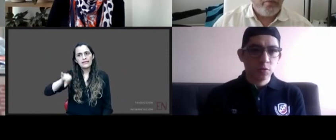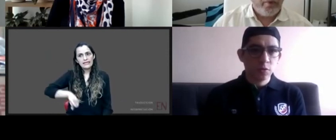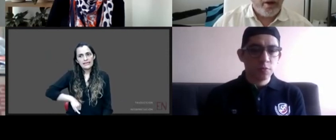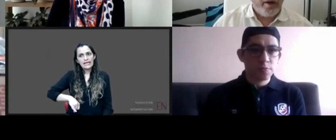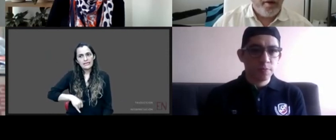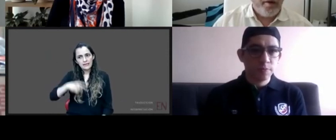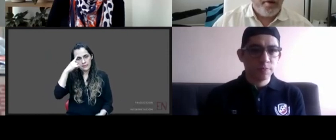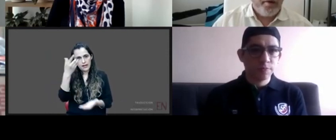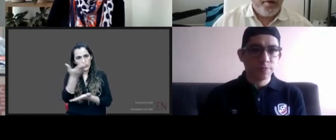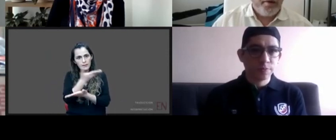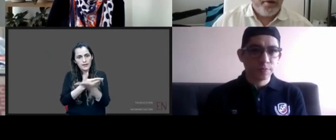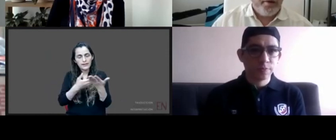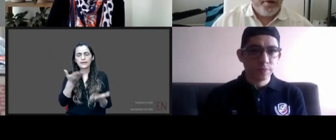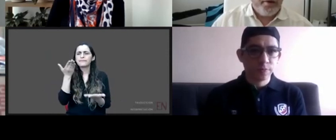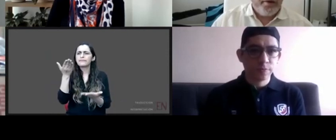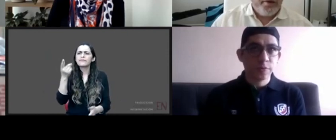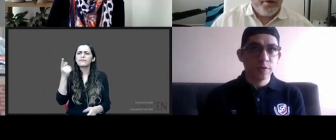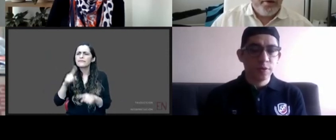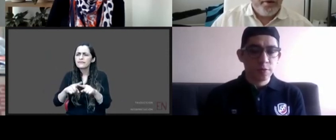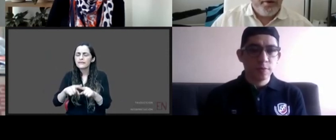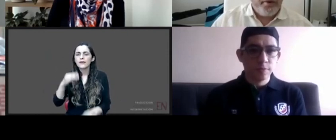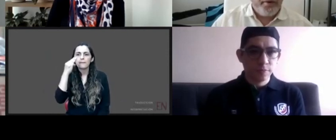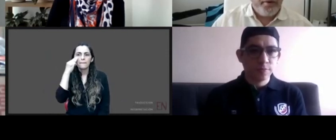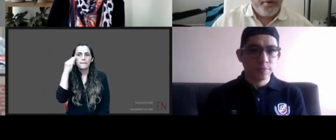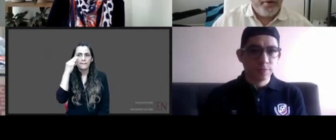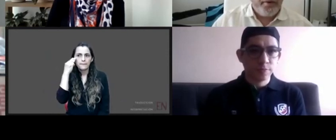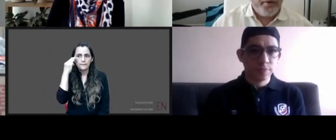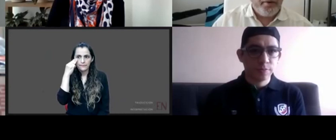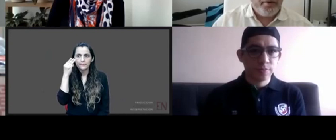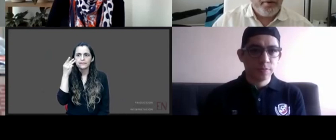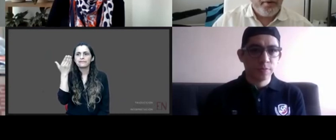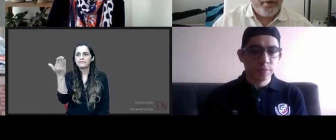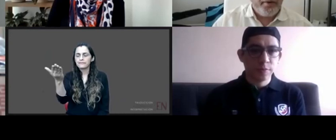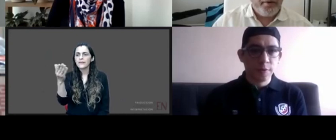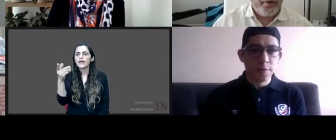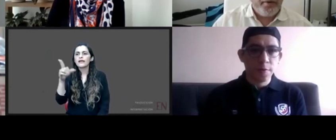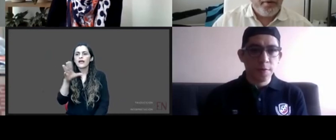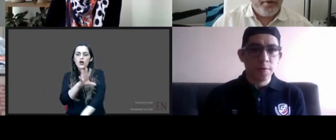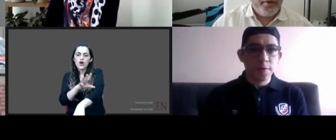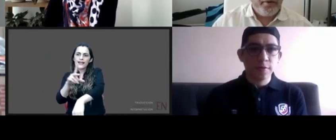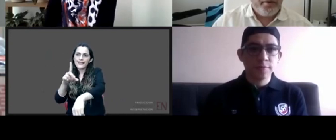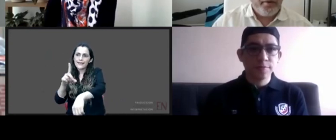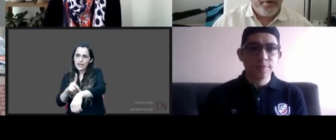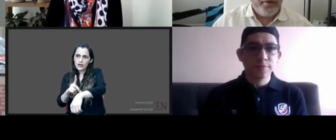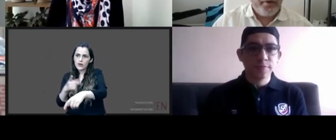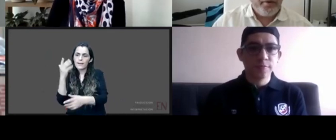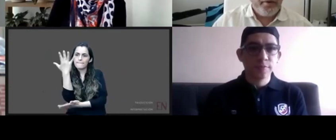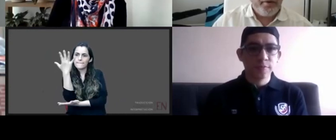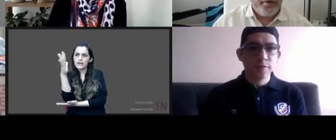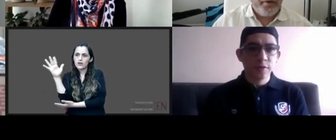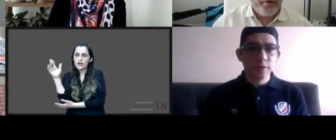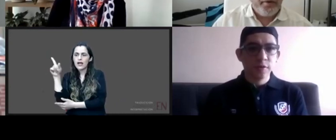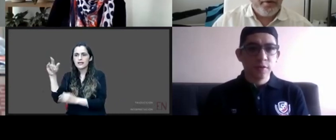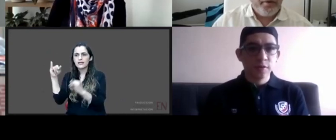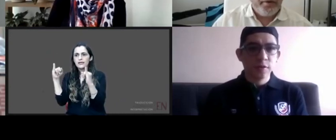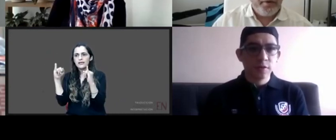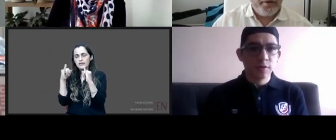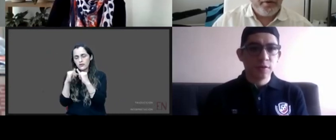es Marina Fernández Pardo, es coordinadora de preescolar en el Instituto Pedagógico para Problemas del